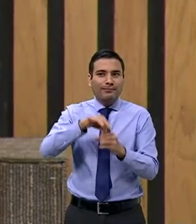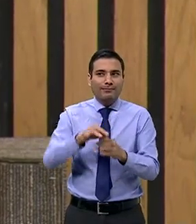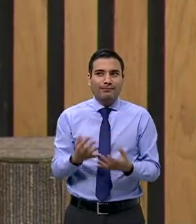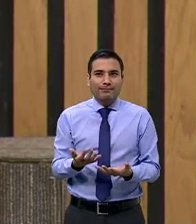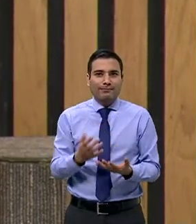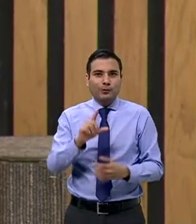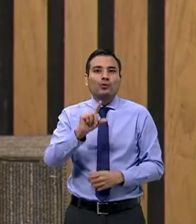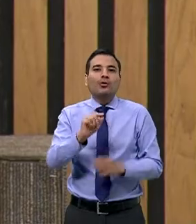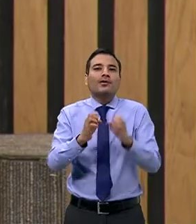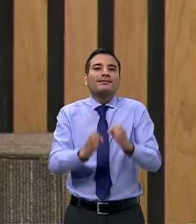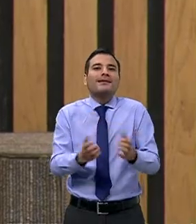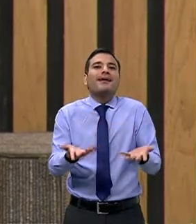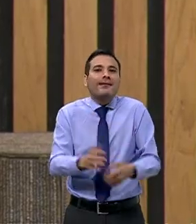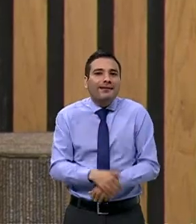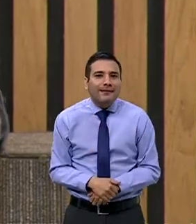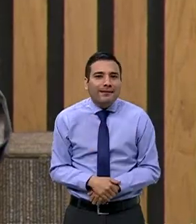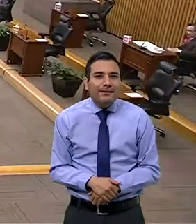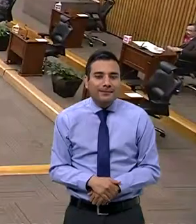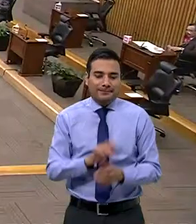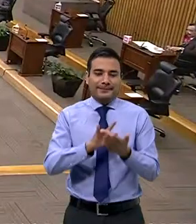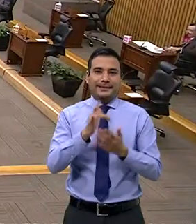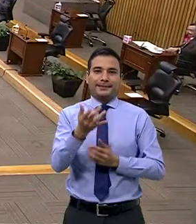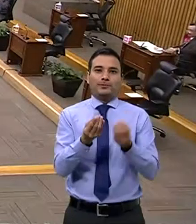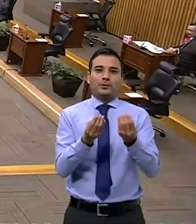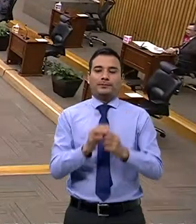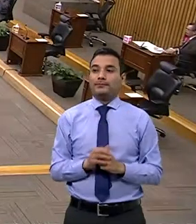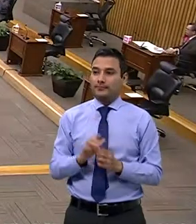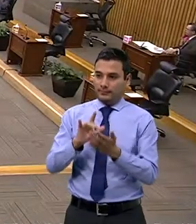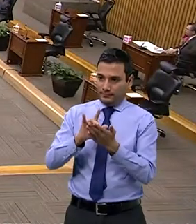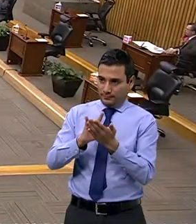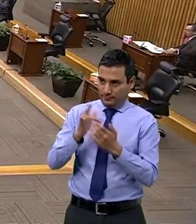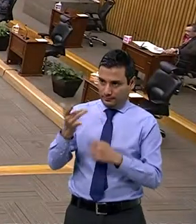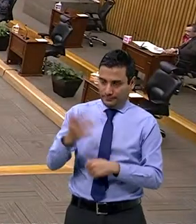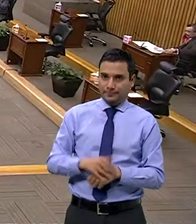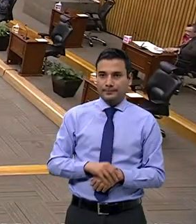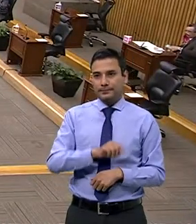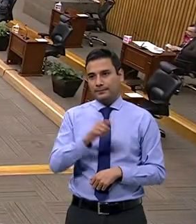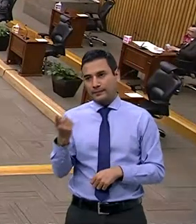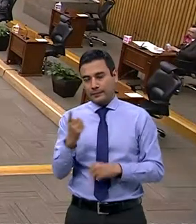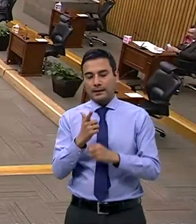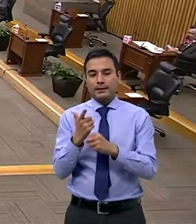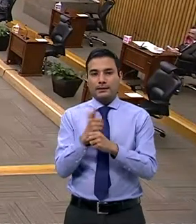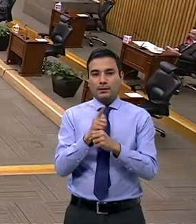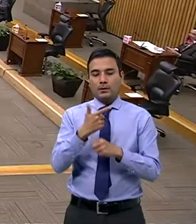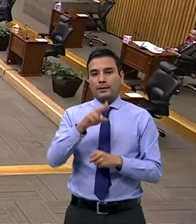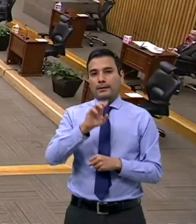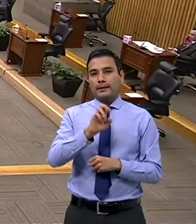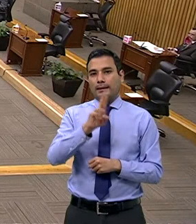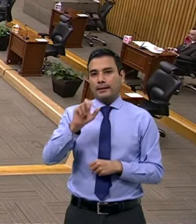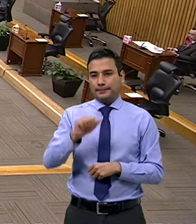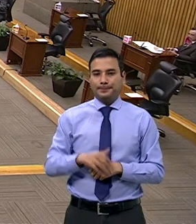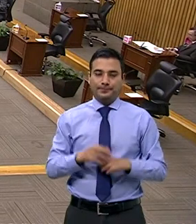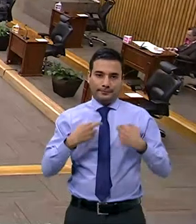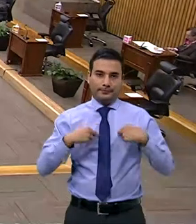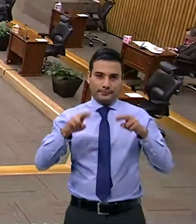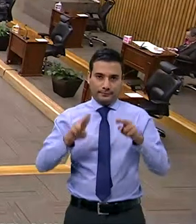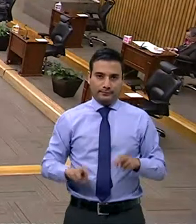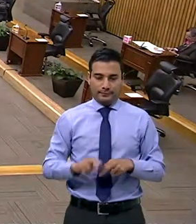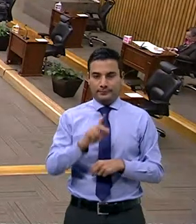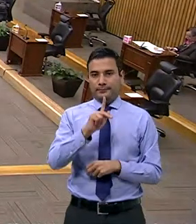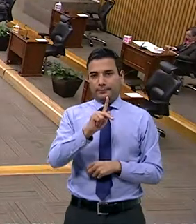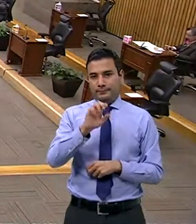muchas gracias gracias a usted señor representante tiene la palabra del licenciado ernesto guerra representante del partido 4